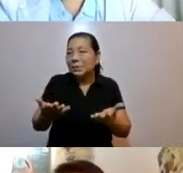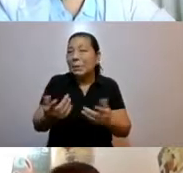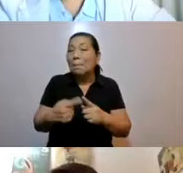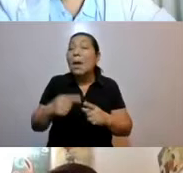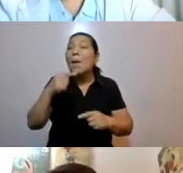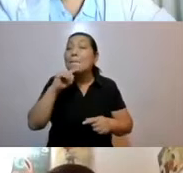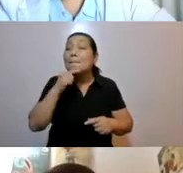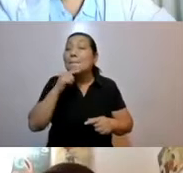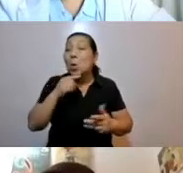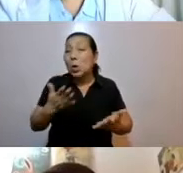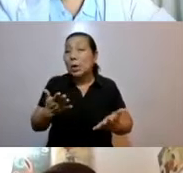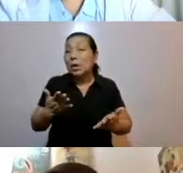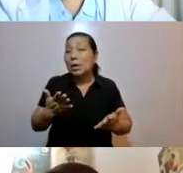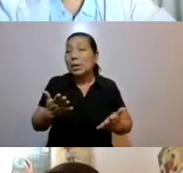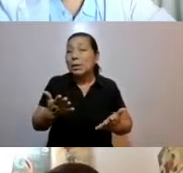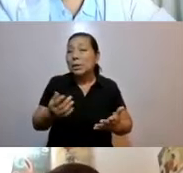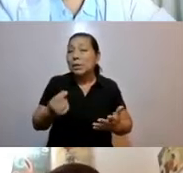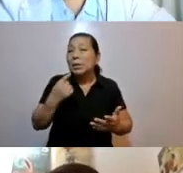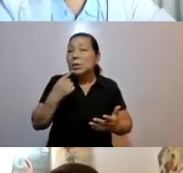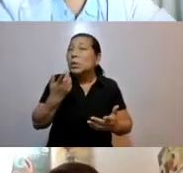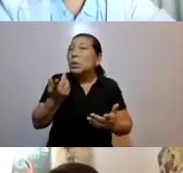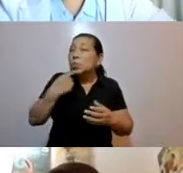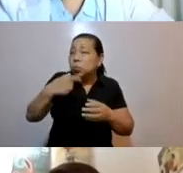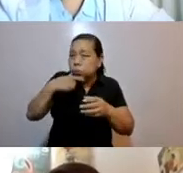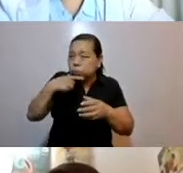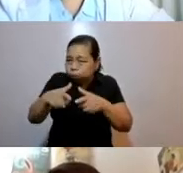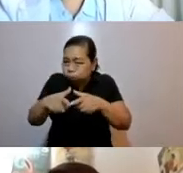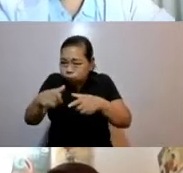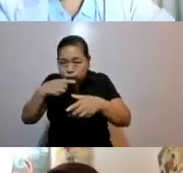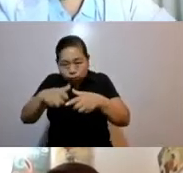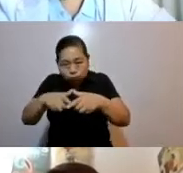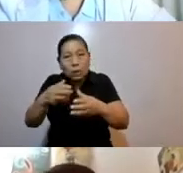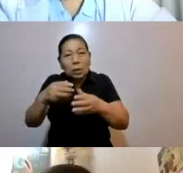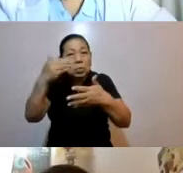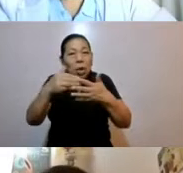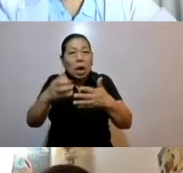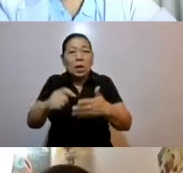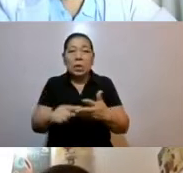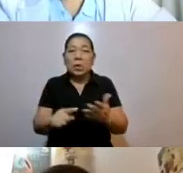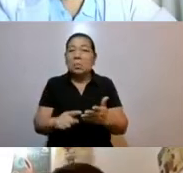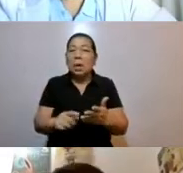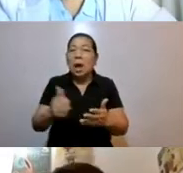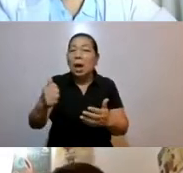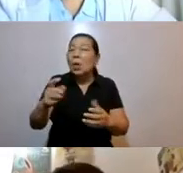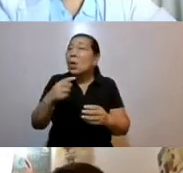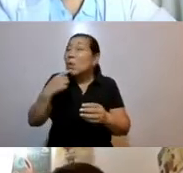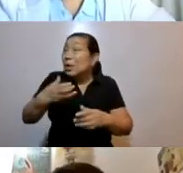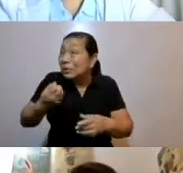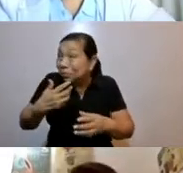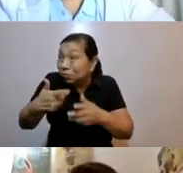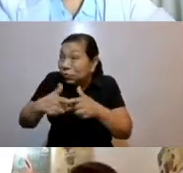mujer, las disfunciones orgásmicas se clasifican en anorgasmia, ¿no? Mujeres que no llegan a un